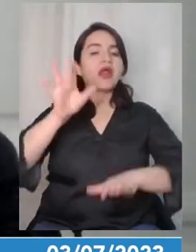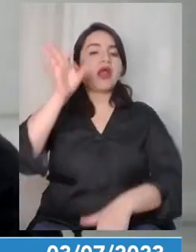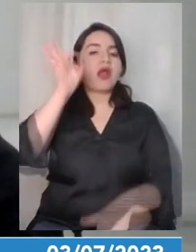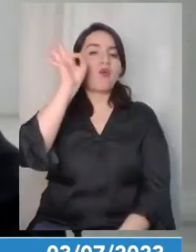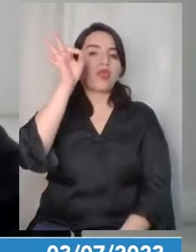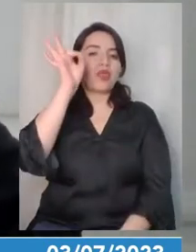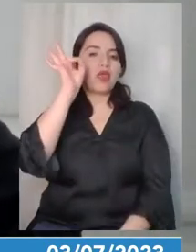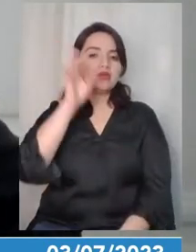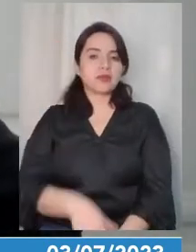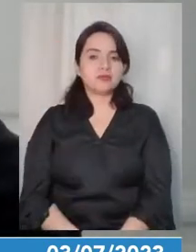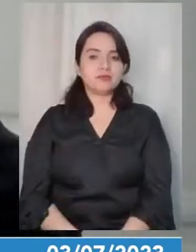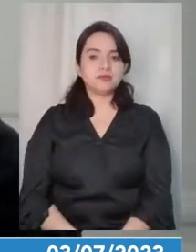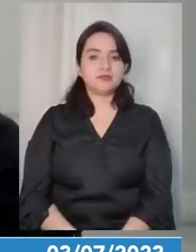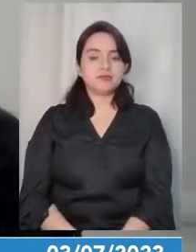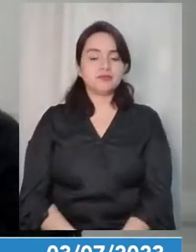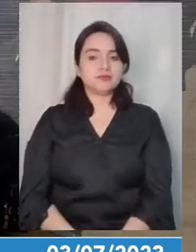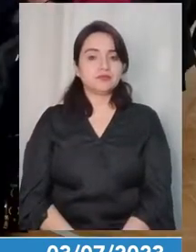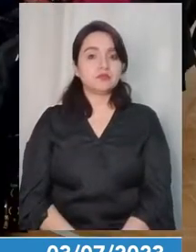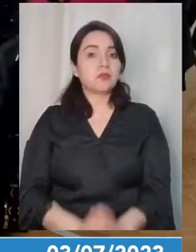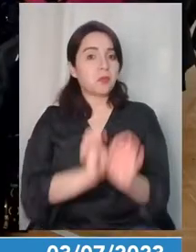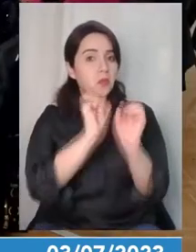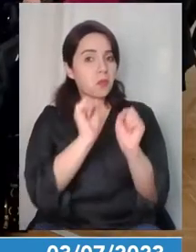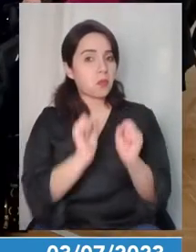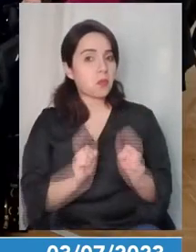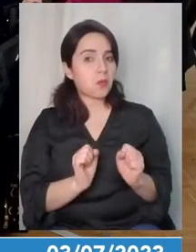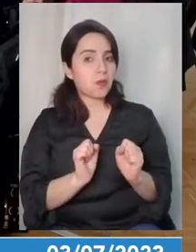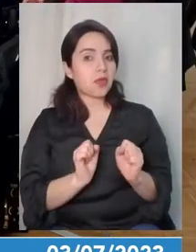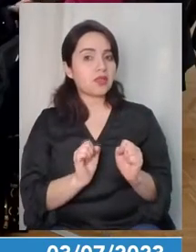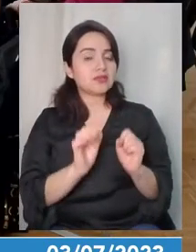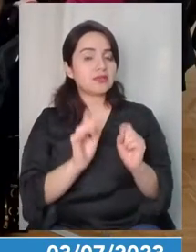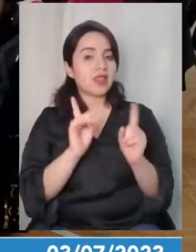Usted, puede ser, tienes que conversarlo con el grupo.